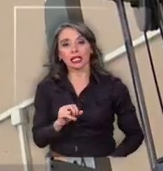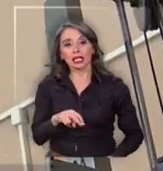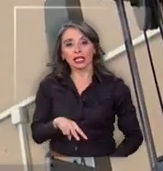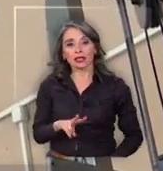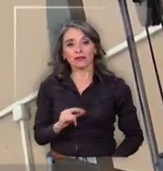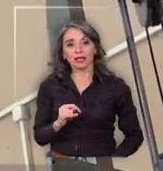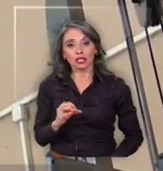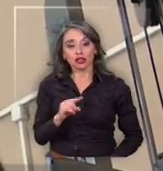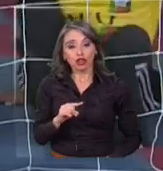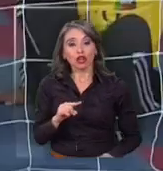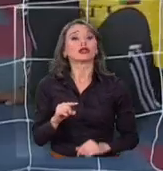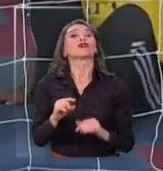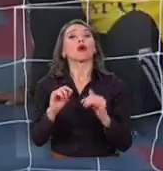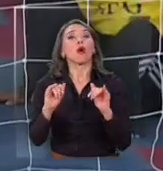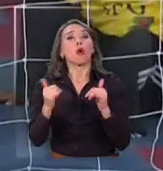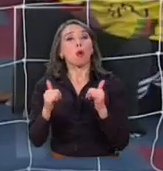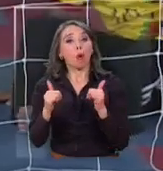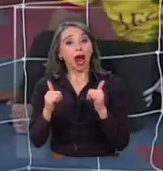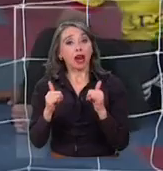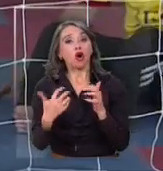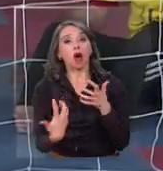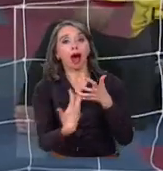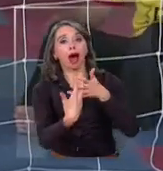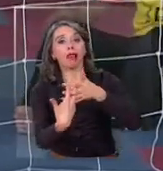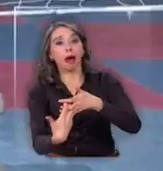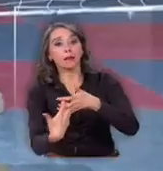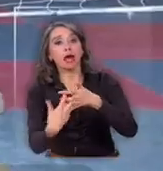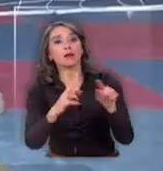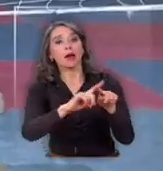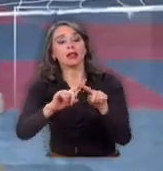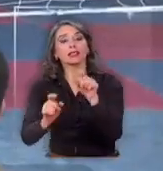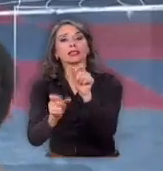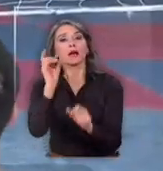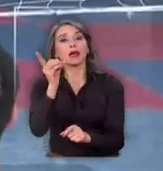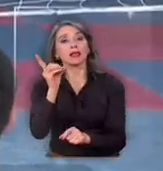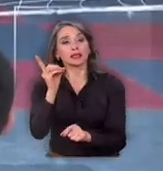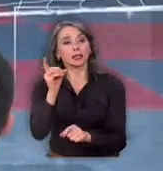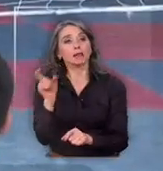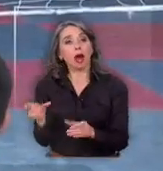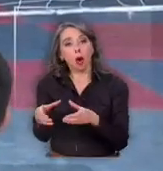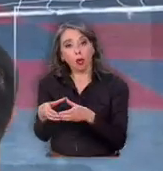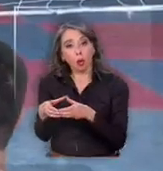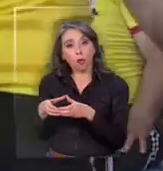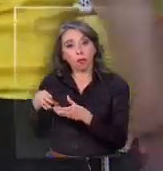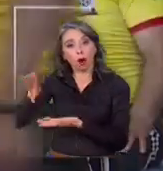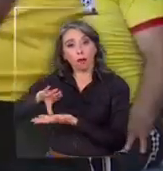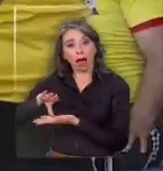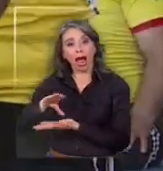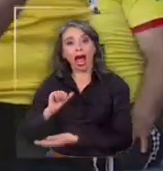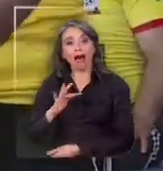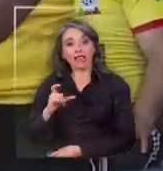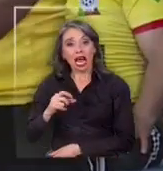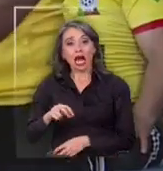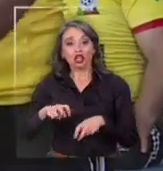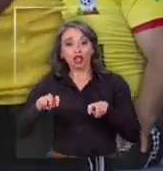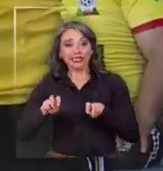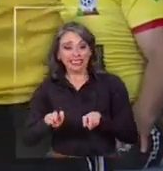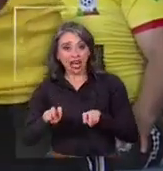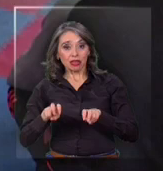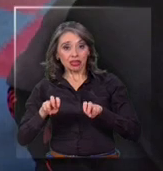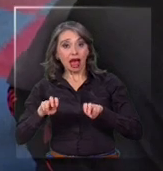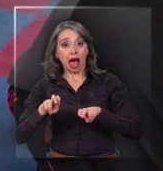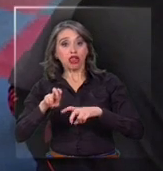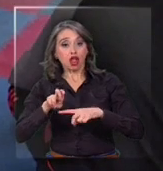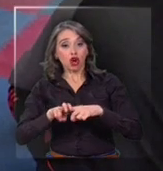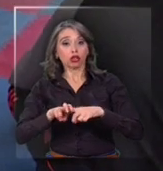juegos adaptados para diferentes discapacidades. El equipo afgano participará de voleibol sentado, una variante